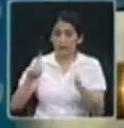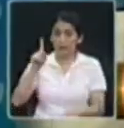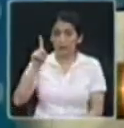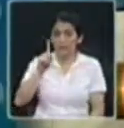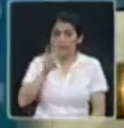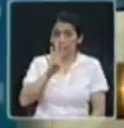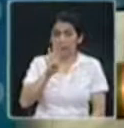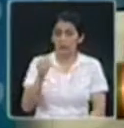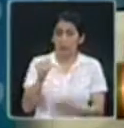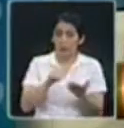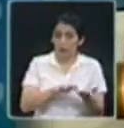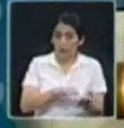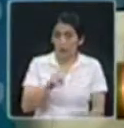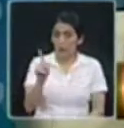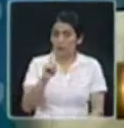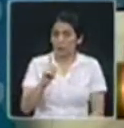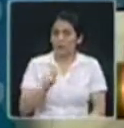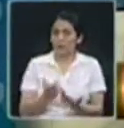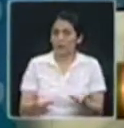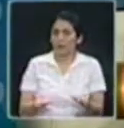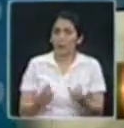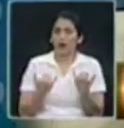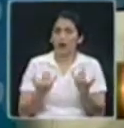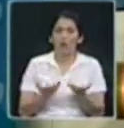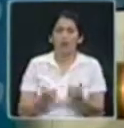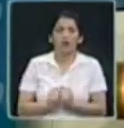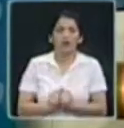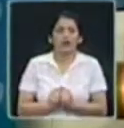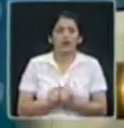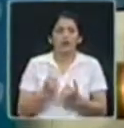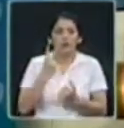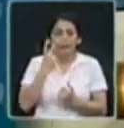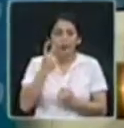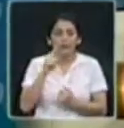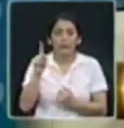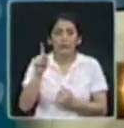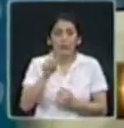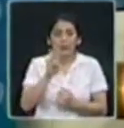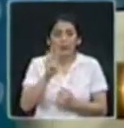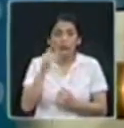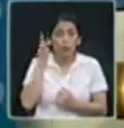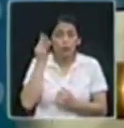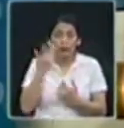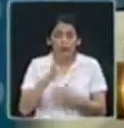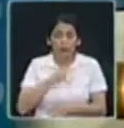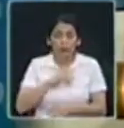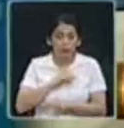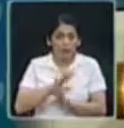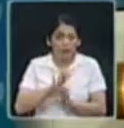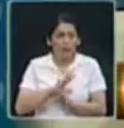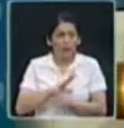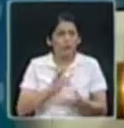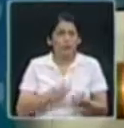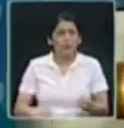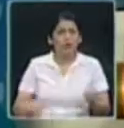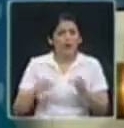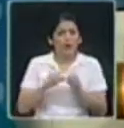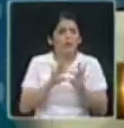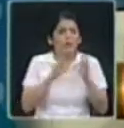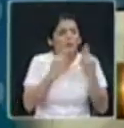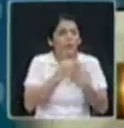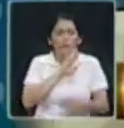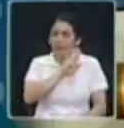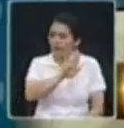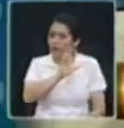en nuestro país. Estamos hablando de 114 familias desmembradas. Alrededor de estas 114, pues tenemos niños huérfanos. Y bueno,